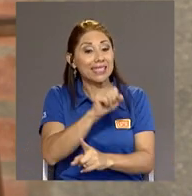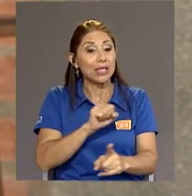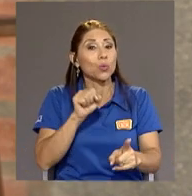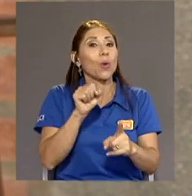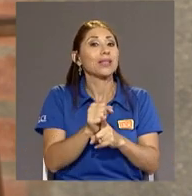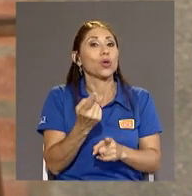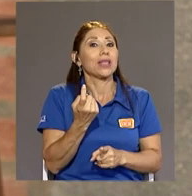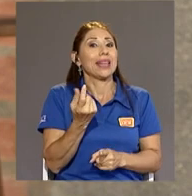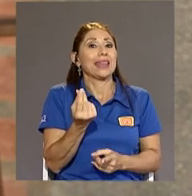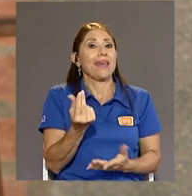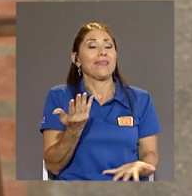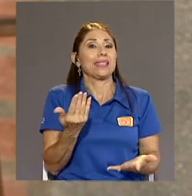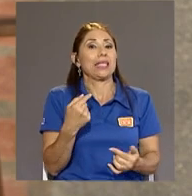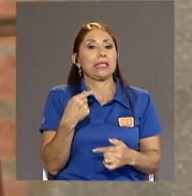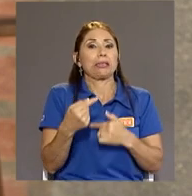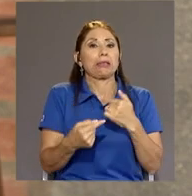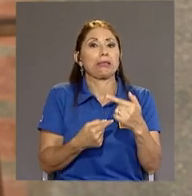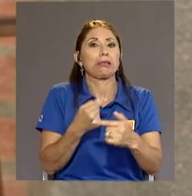agravarse.